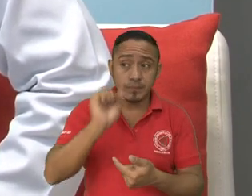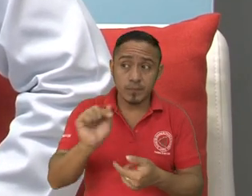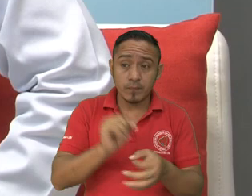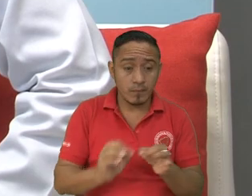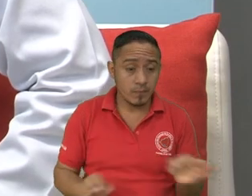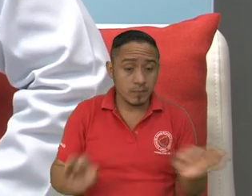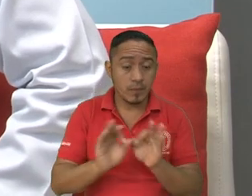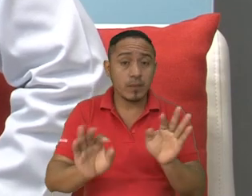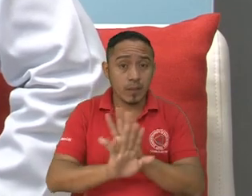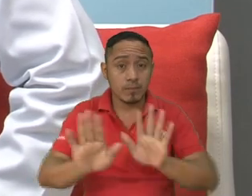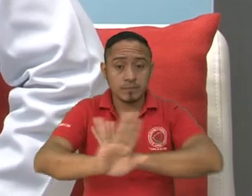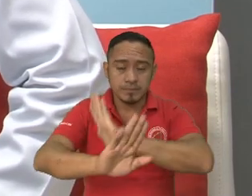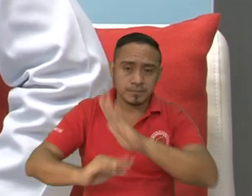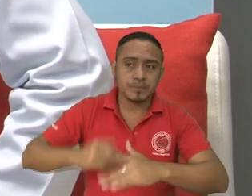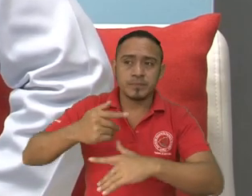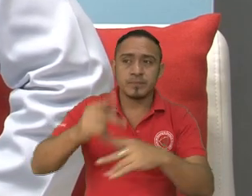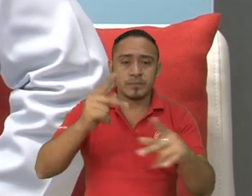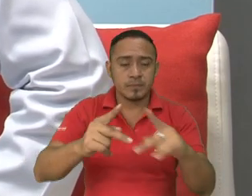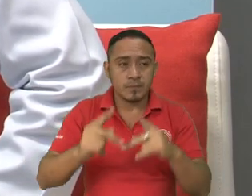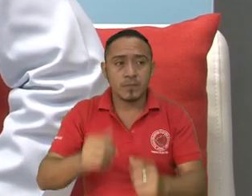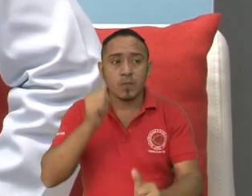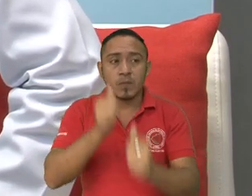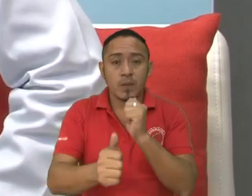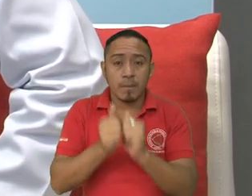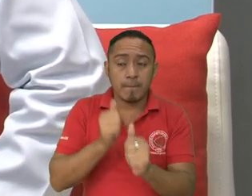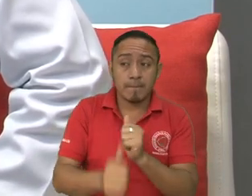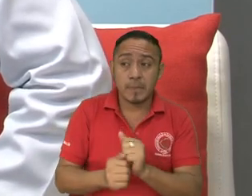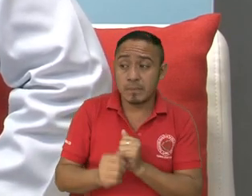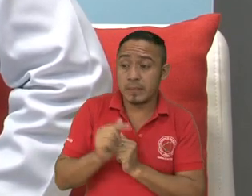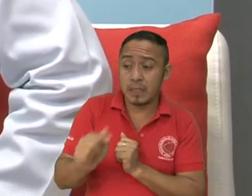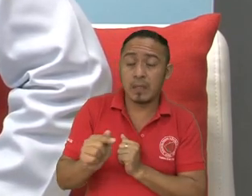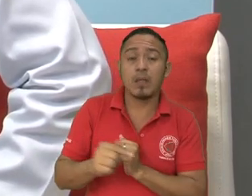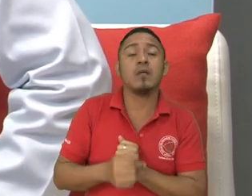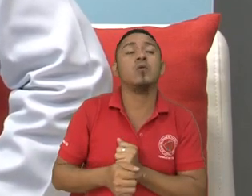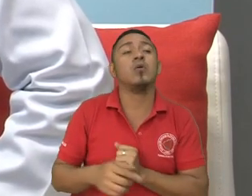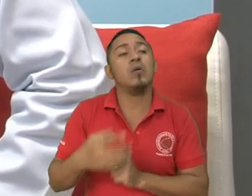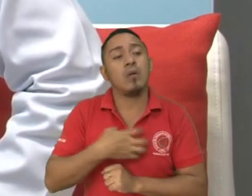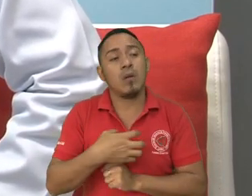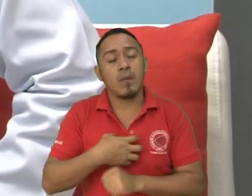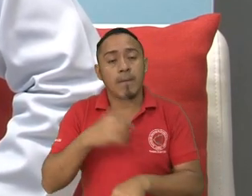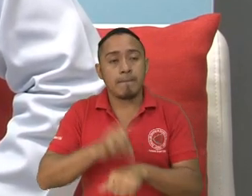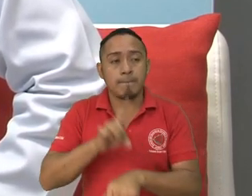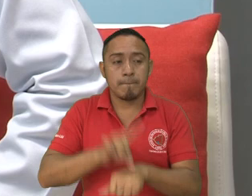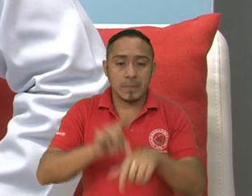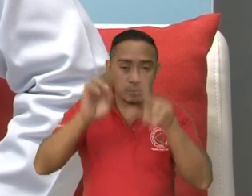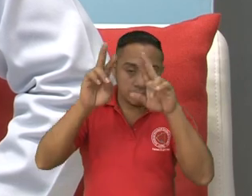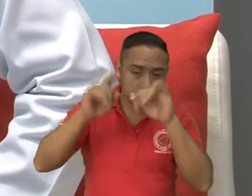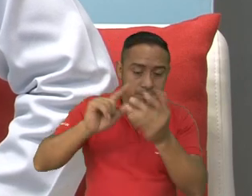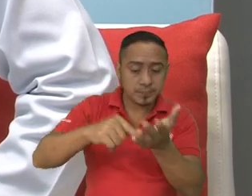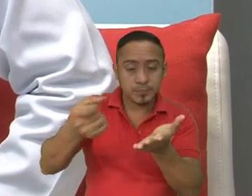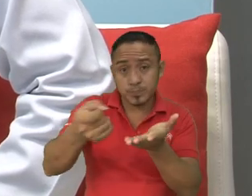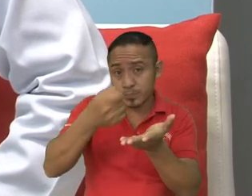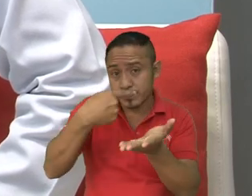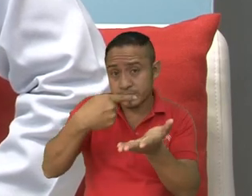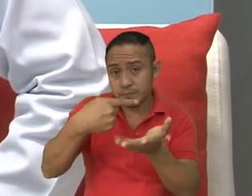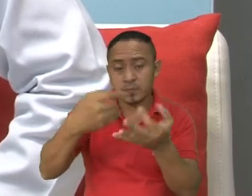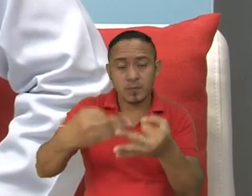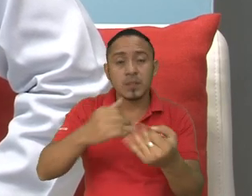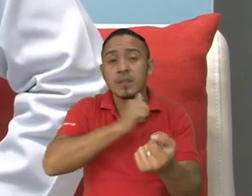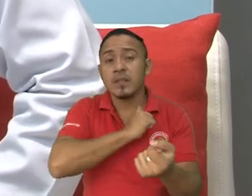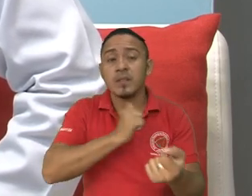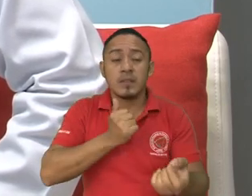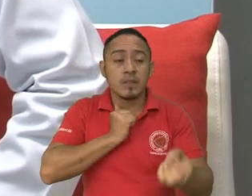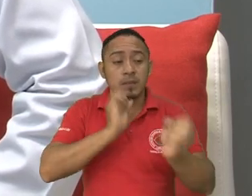ideal. Posteriormente, que las personas ya están afectadas, entonces su abordaje adecuado con tratamiento correspondiente y exámenes